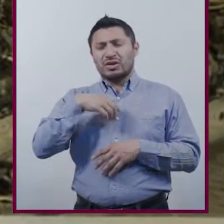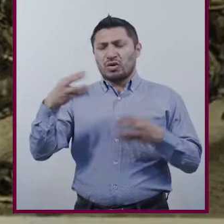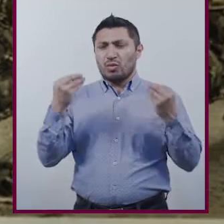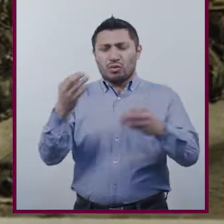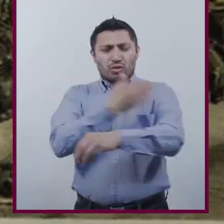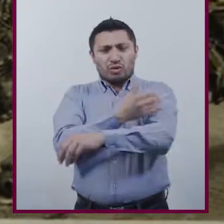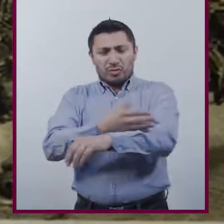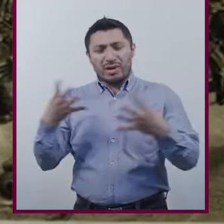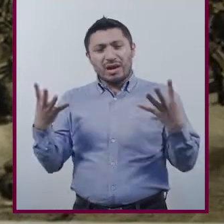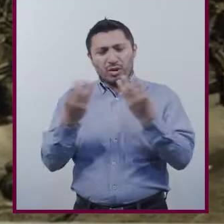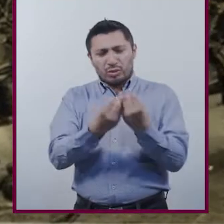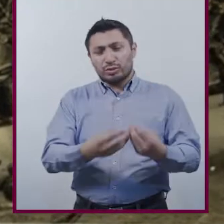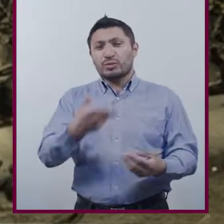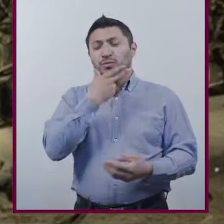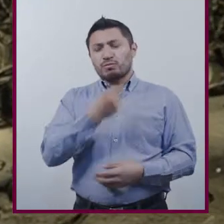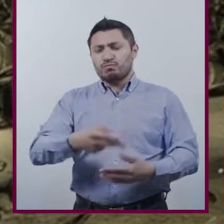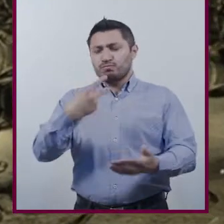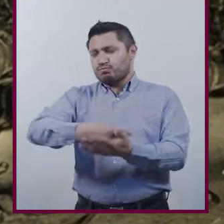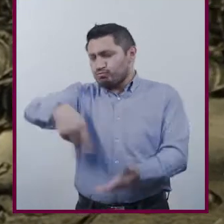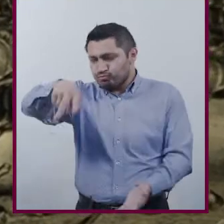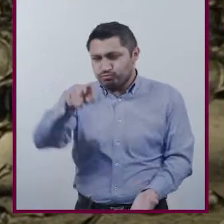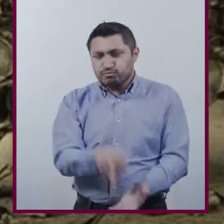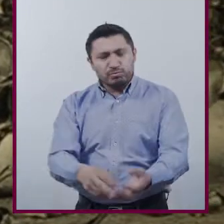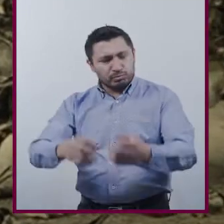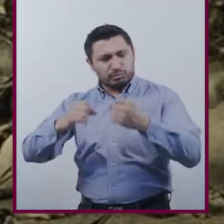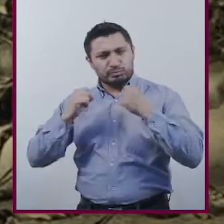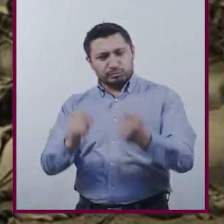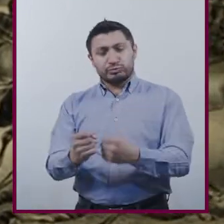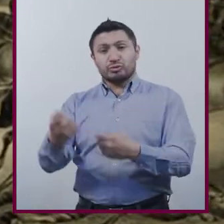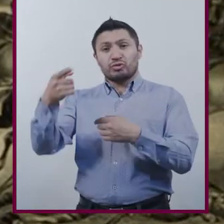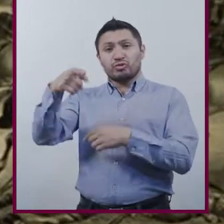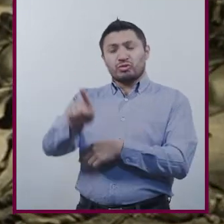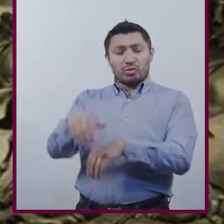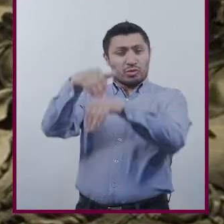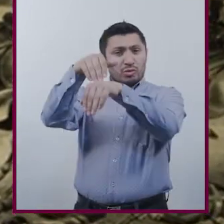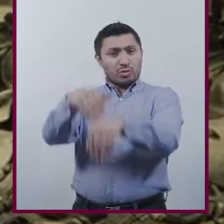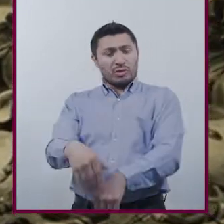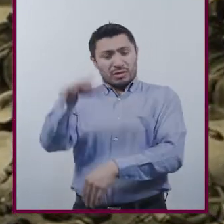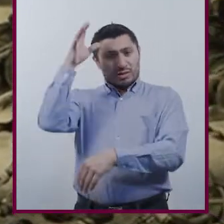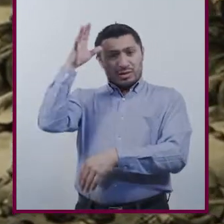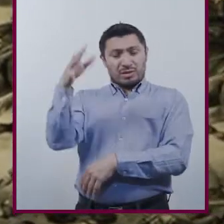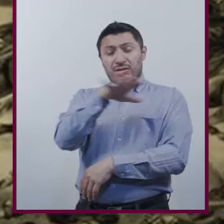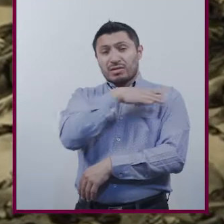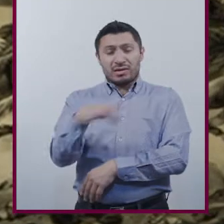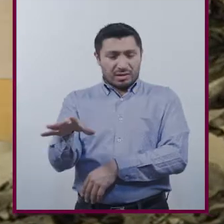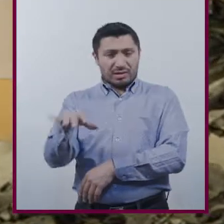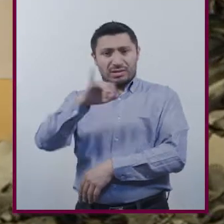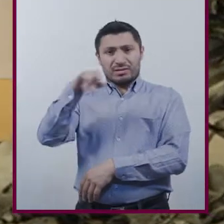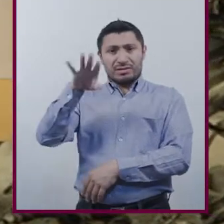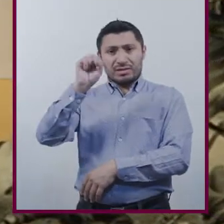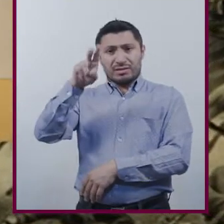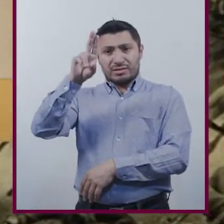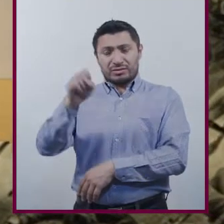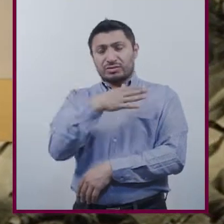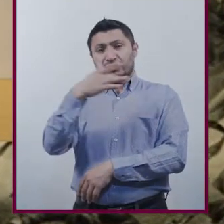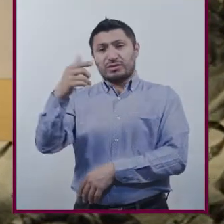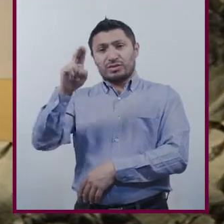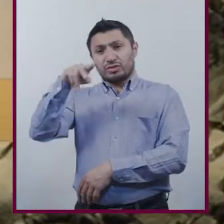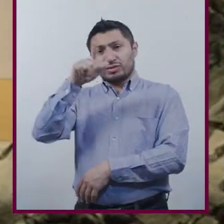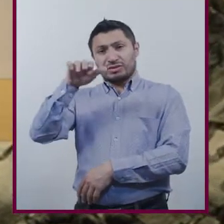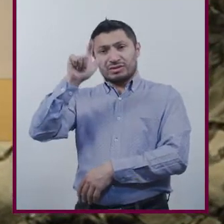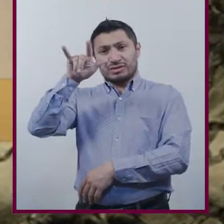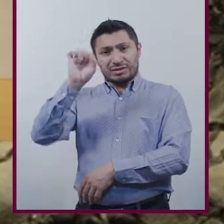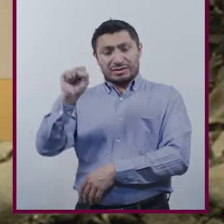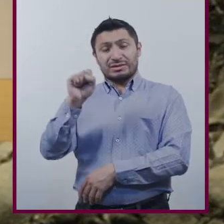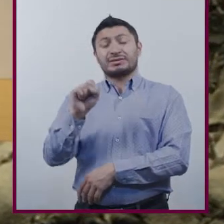batalla, hombres valientes y arrojados, bajo las órdenes de mi general, Jesús González Ortega, quien